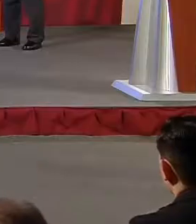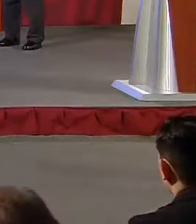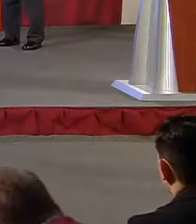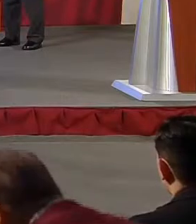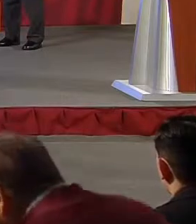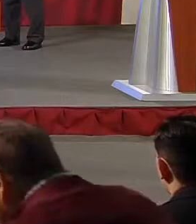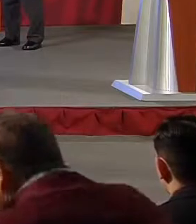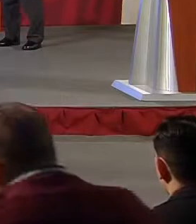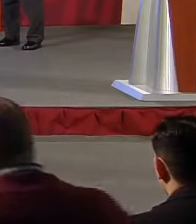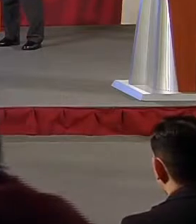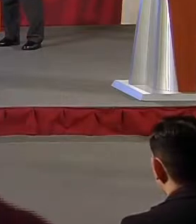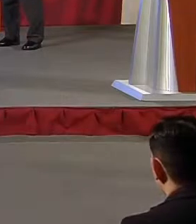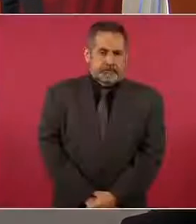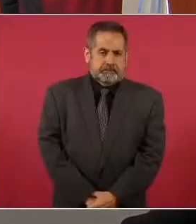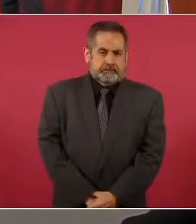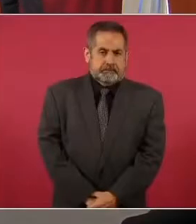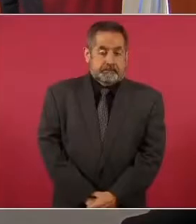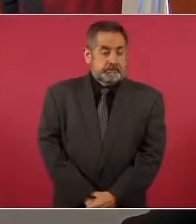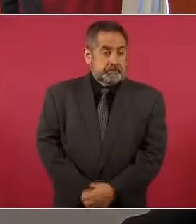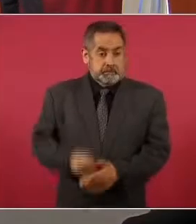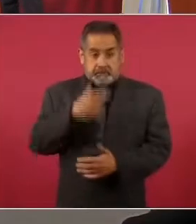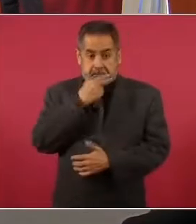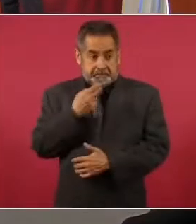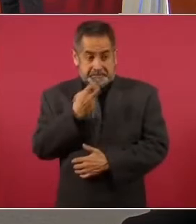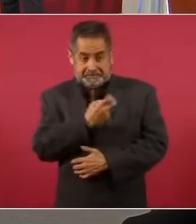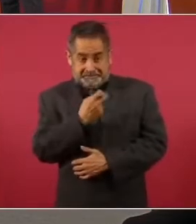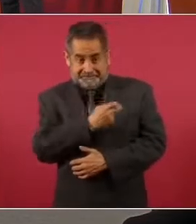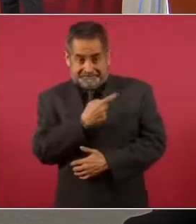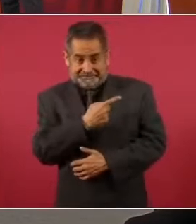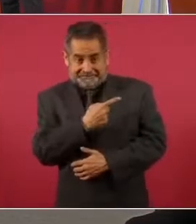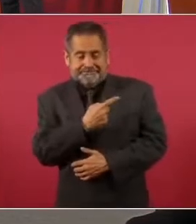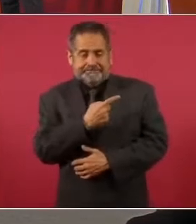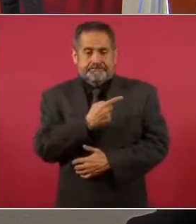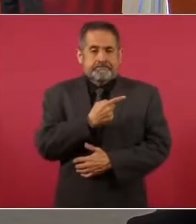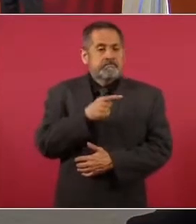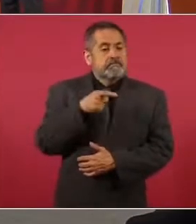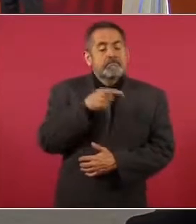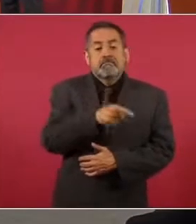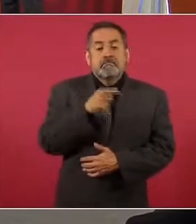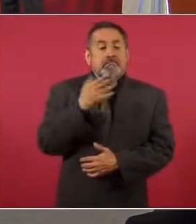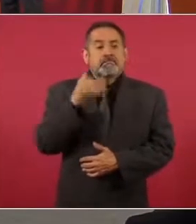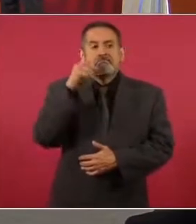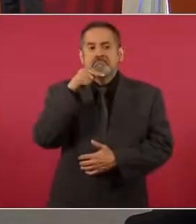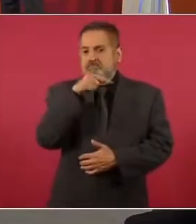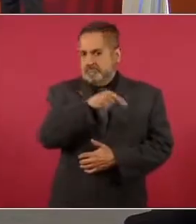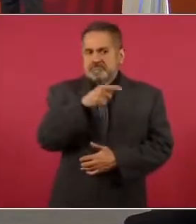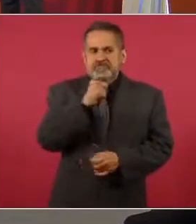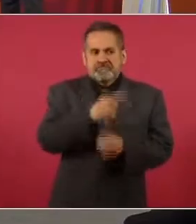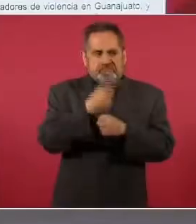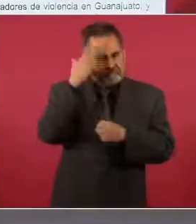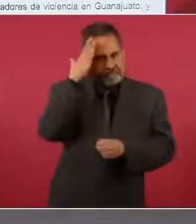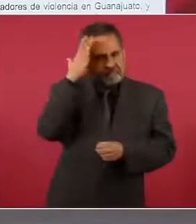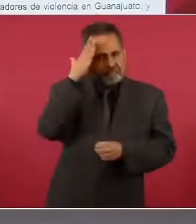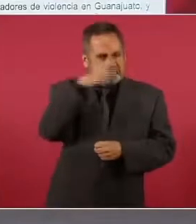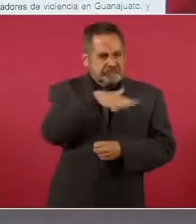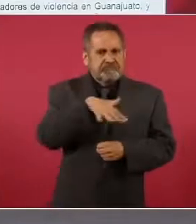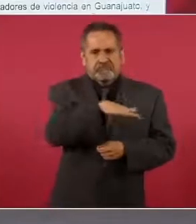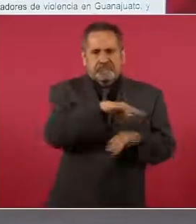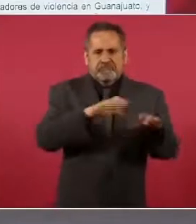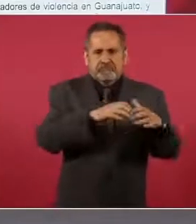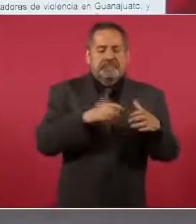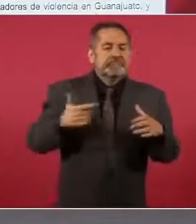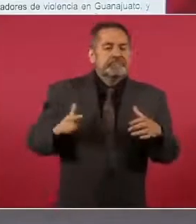caso es que Emanuel N., alias El Cermeño, era considerado uno de los principales generadores de violencia